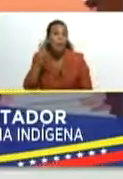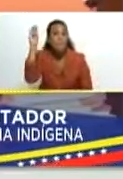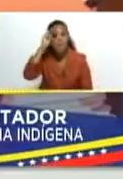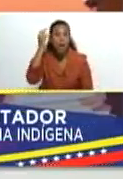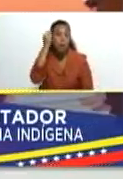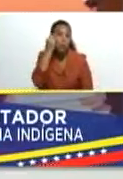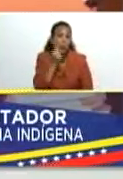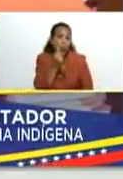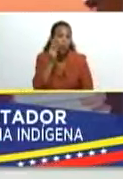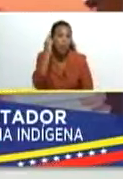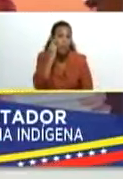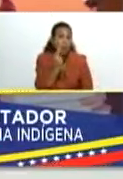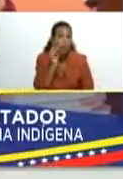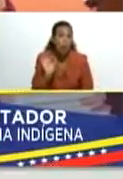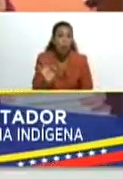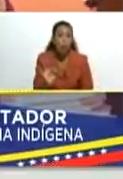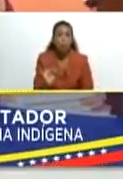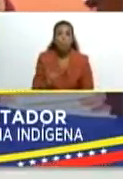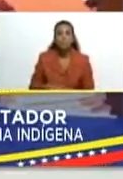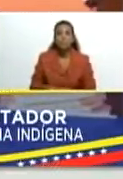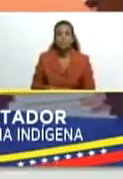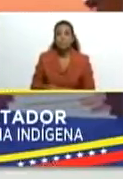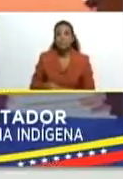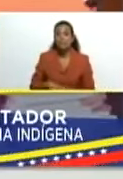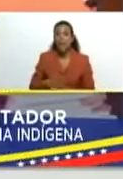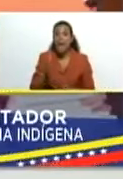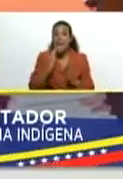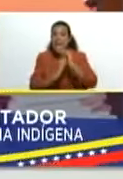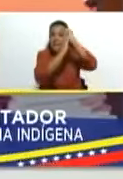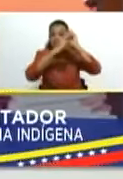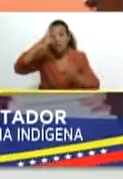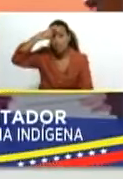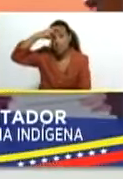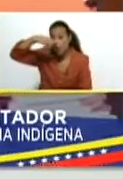un nuevo hombre, dijo Ernesto Che Guevara.